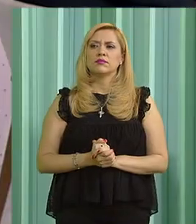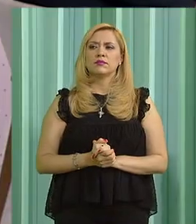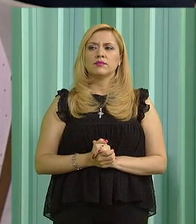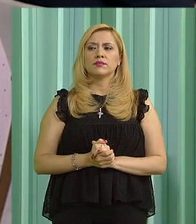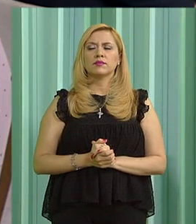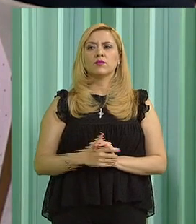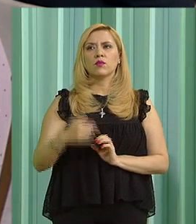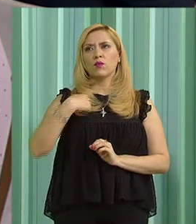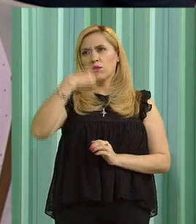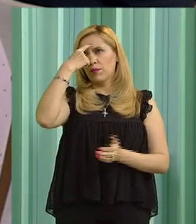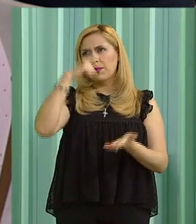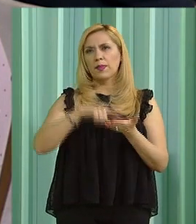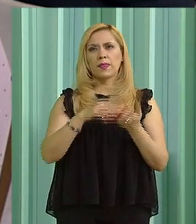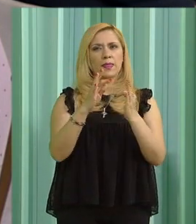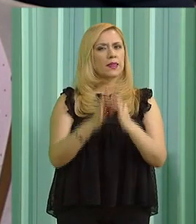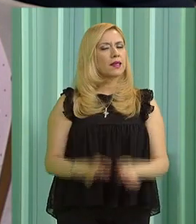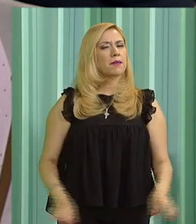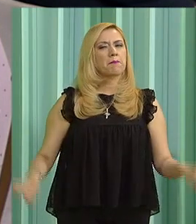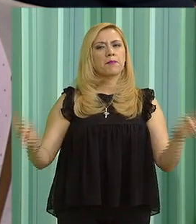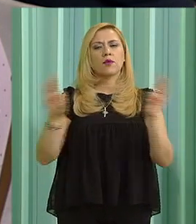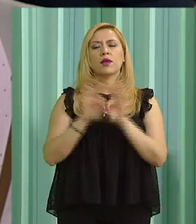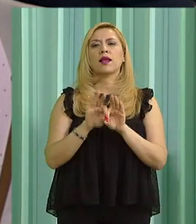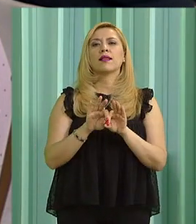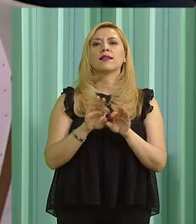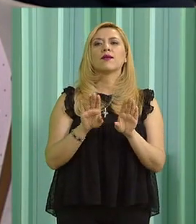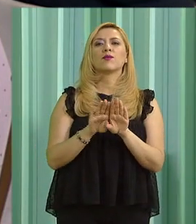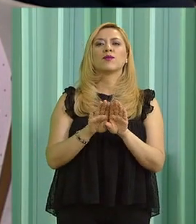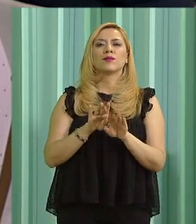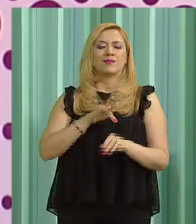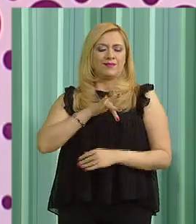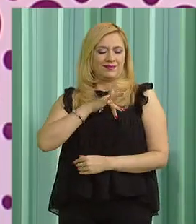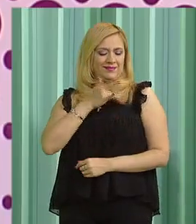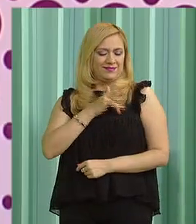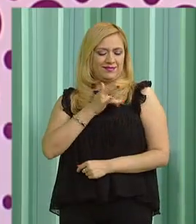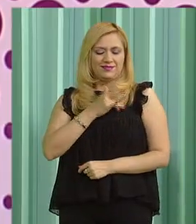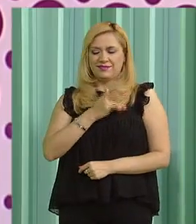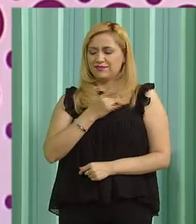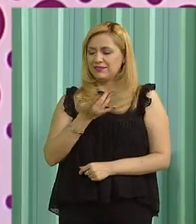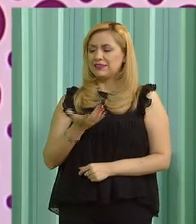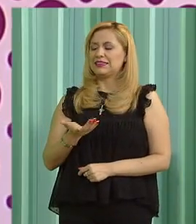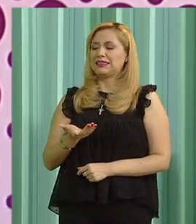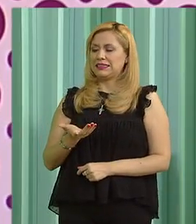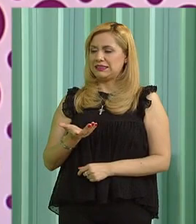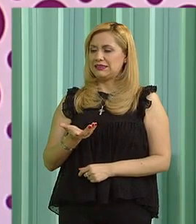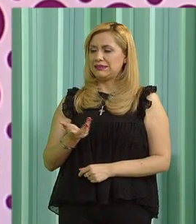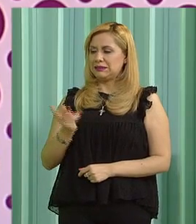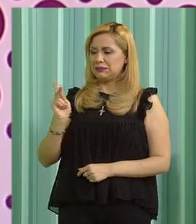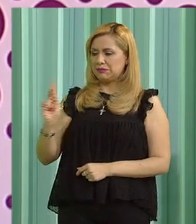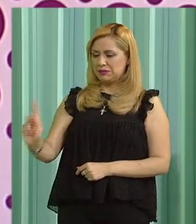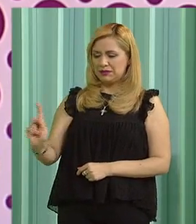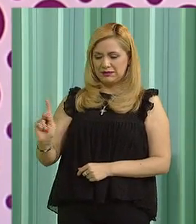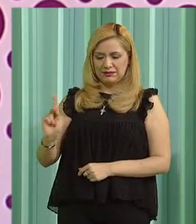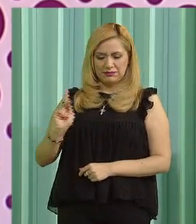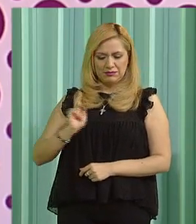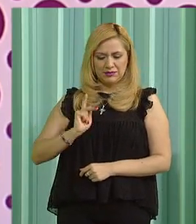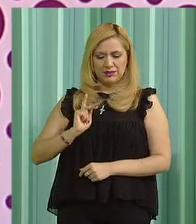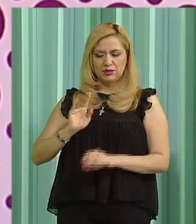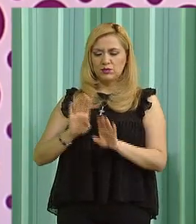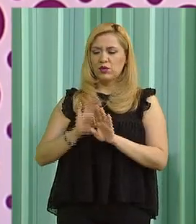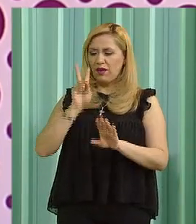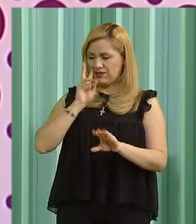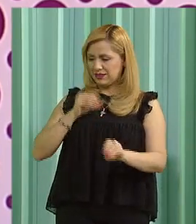muy importante con relación a esto es la empatía, pero más que la empatía, la compasión. Entendemos